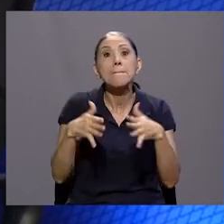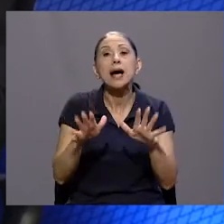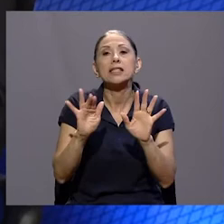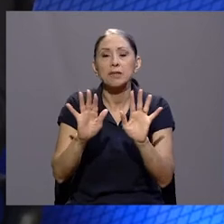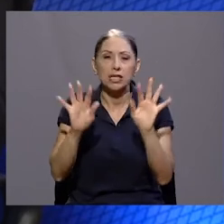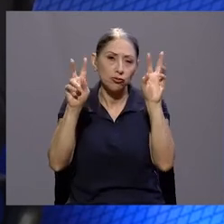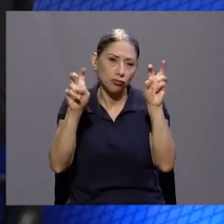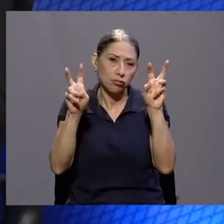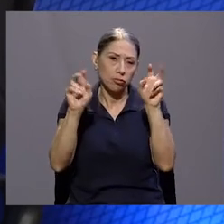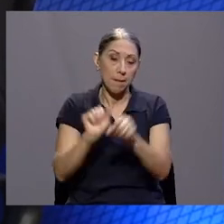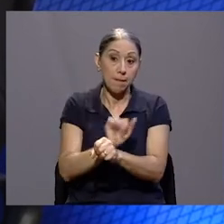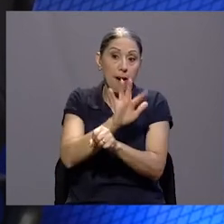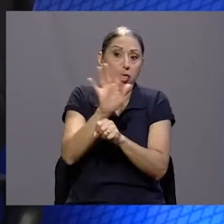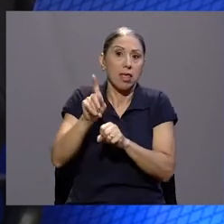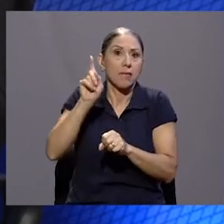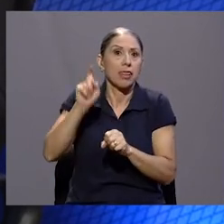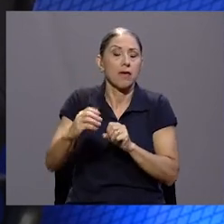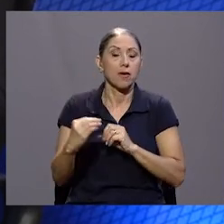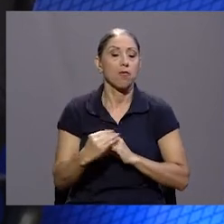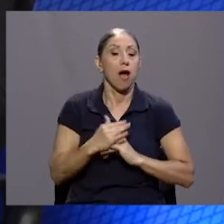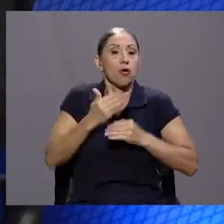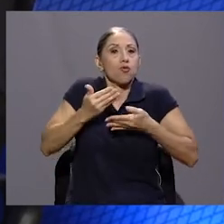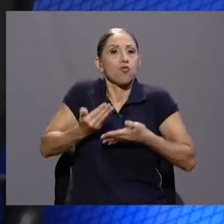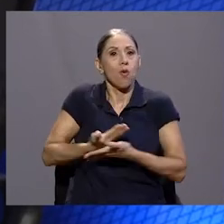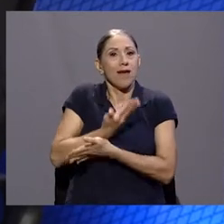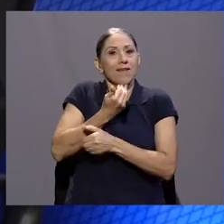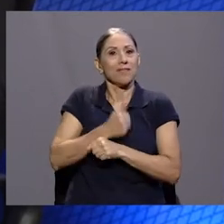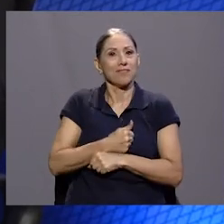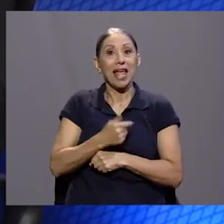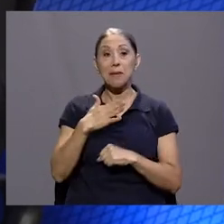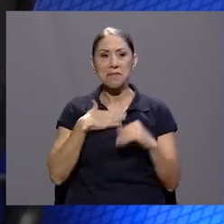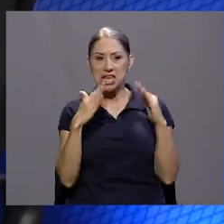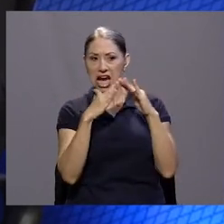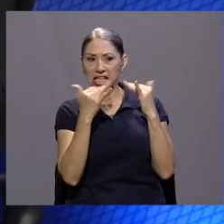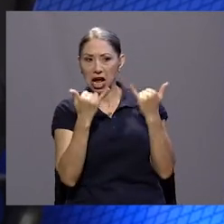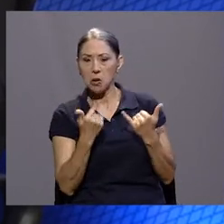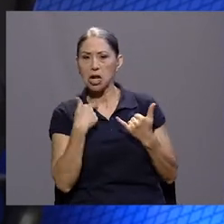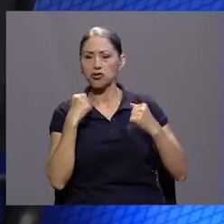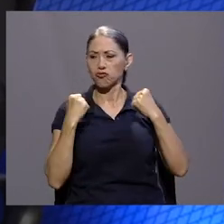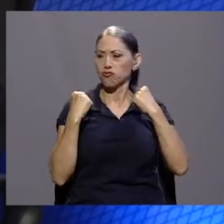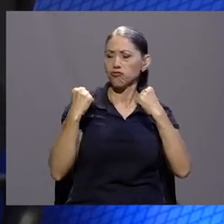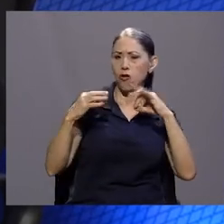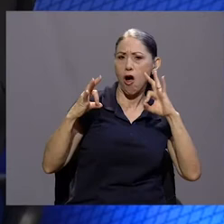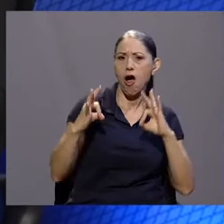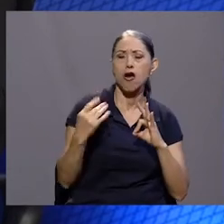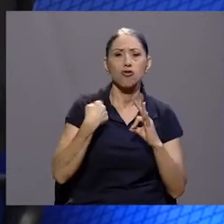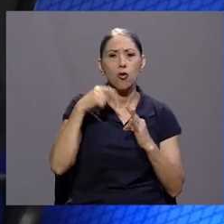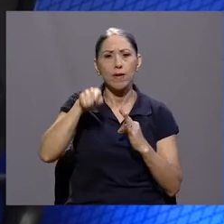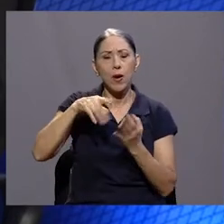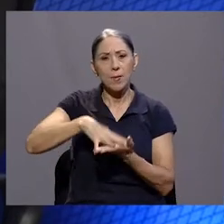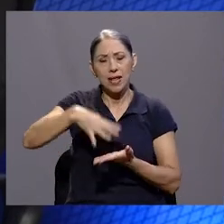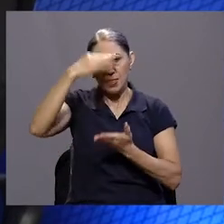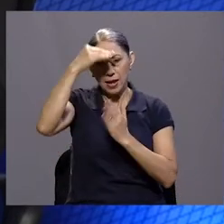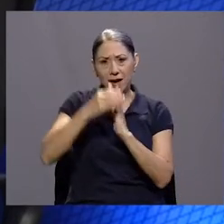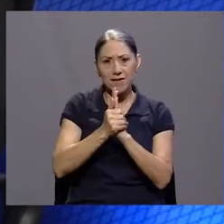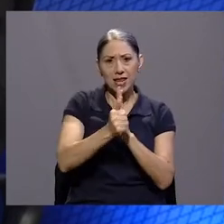he hecho una persona absolutamente nueva donde prácticamente me hago un gimnasio en la casa donde tengo que haber aprendido una habilidad porque todos los demás